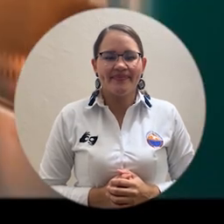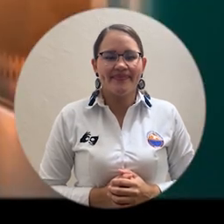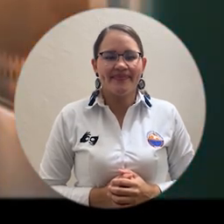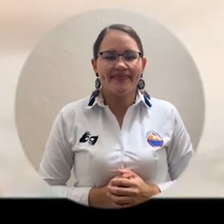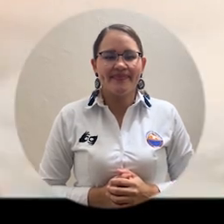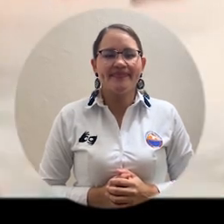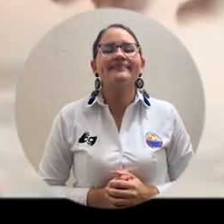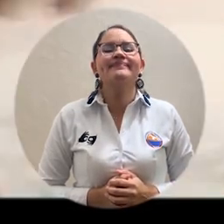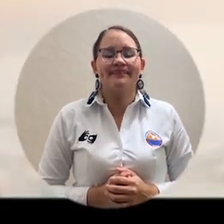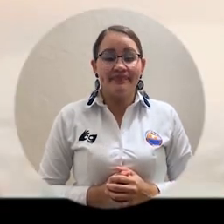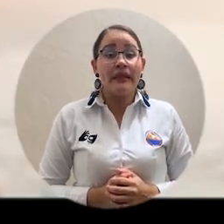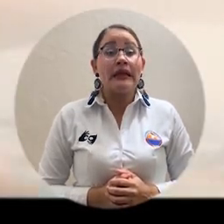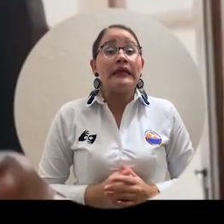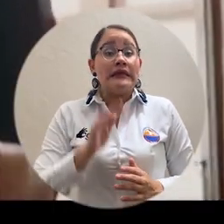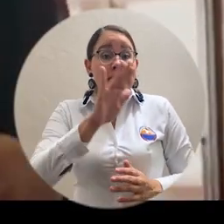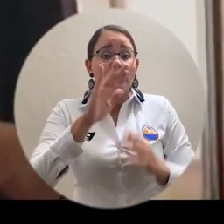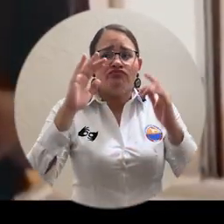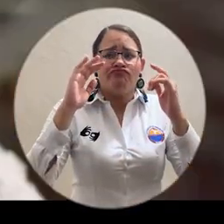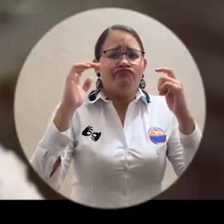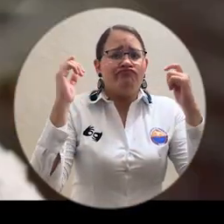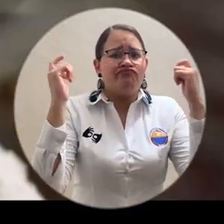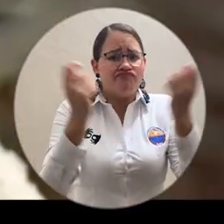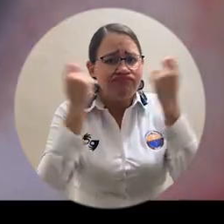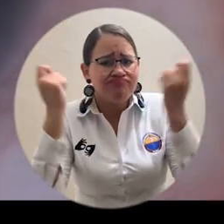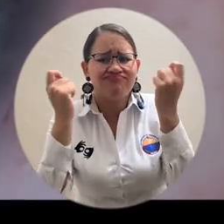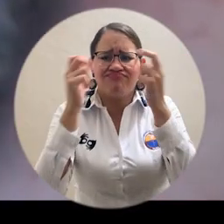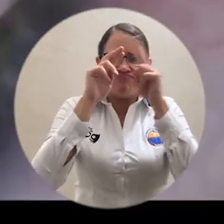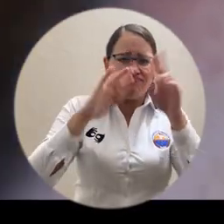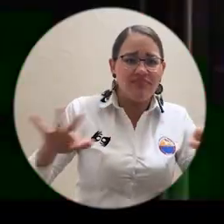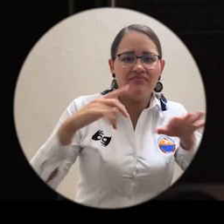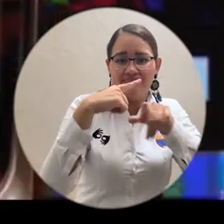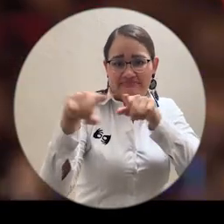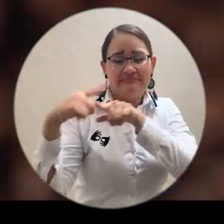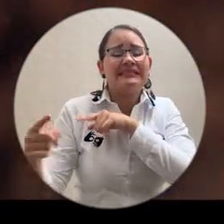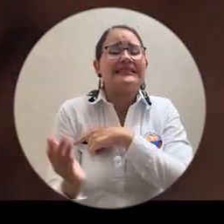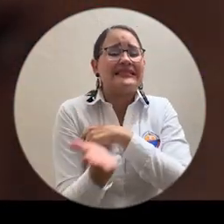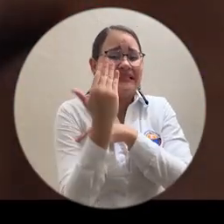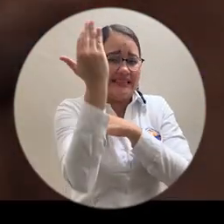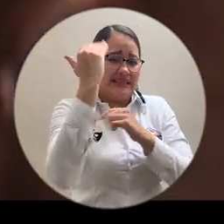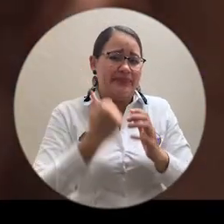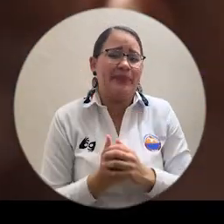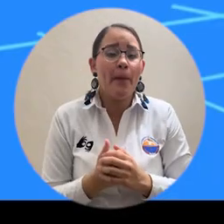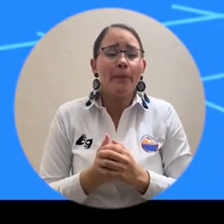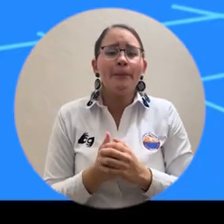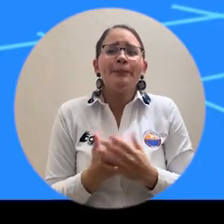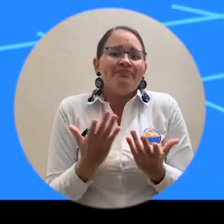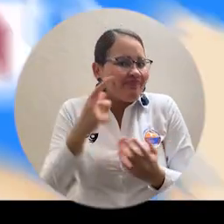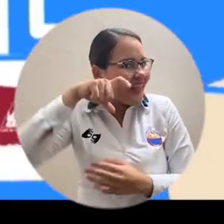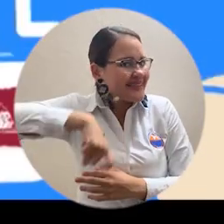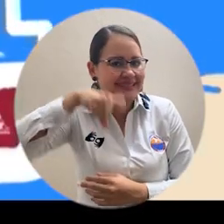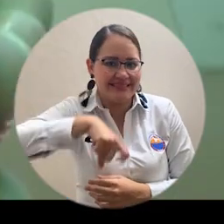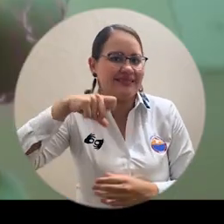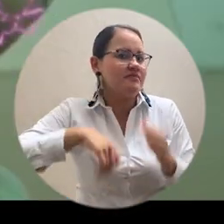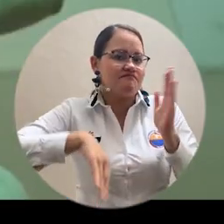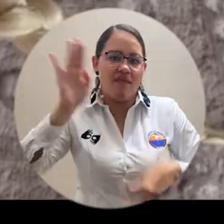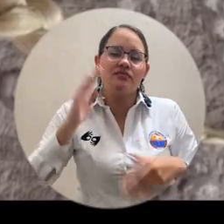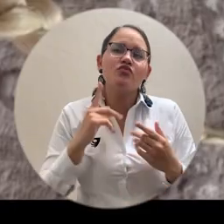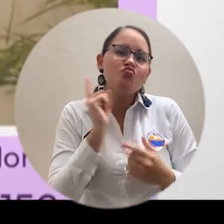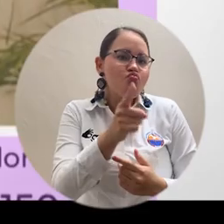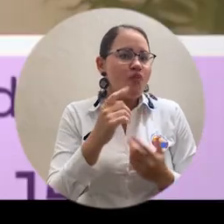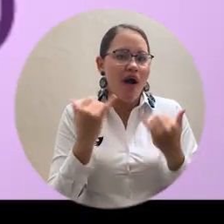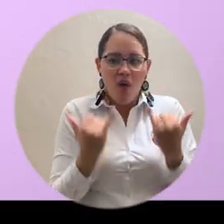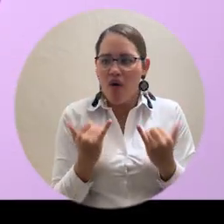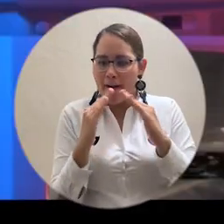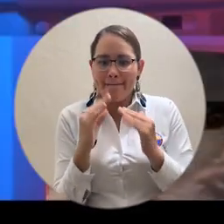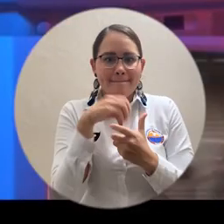El marketing se ha hecho necesario también. Es una necesidad que ha surgido y que las personas